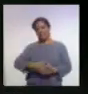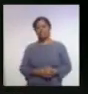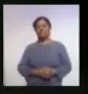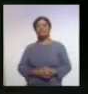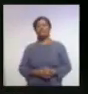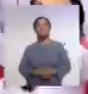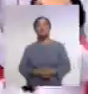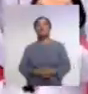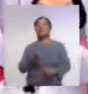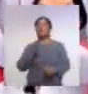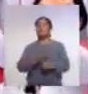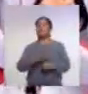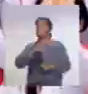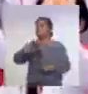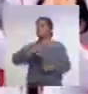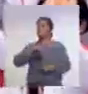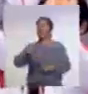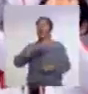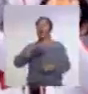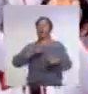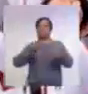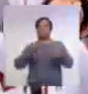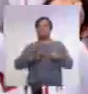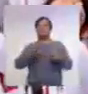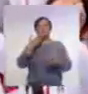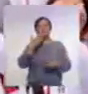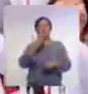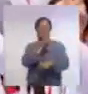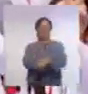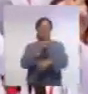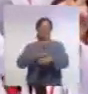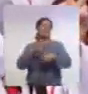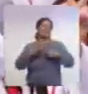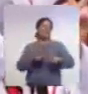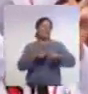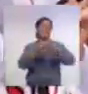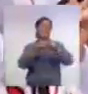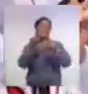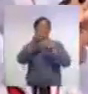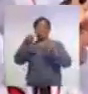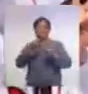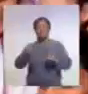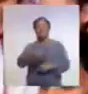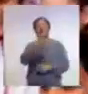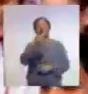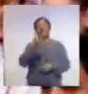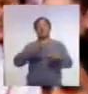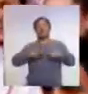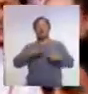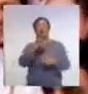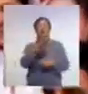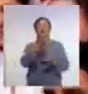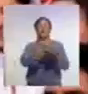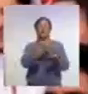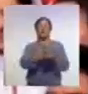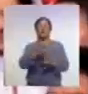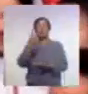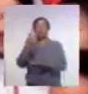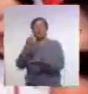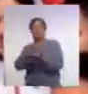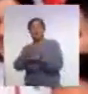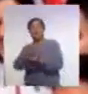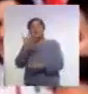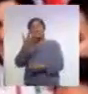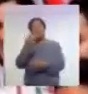pues tuvimos preseas muy buenas en diversas delegaciones y disciplinas. 11 medallas, fueron 4 de oro, 2 de plata y 5 de